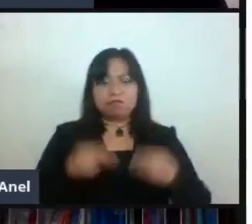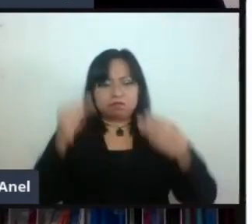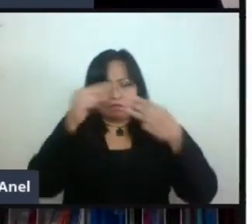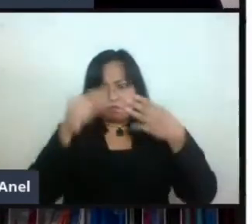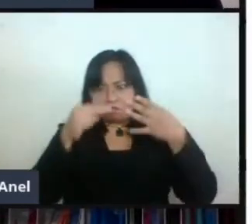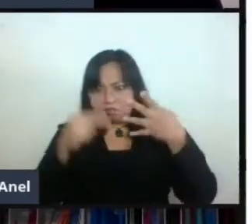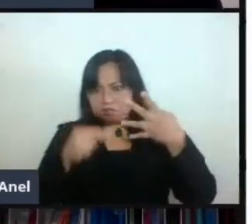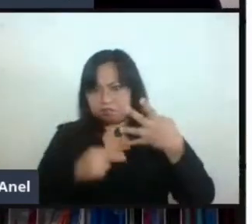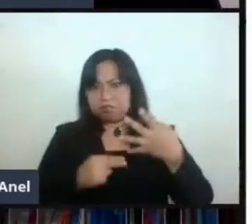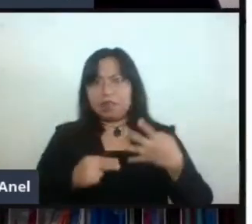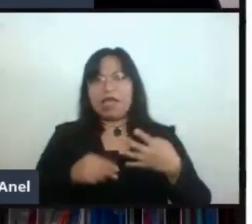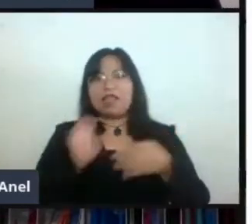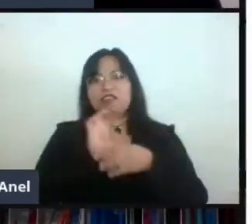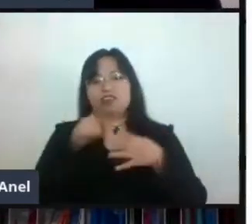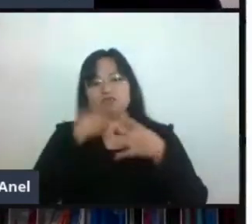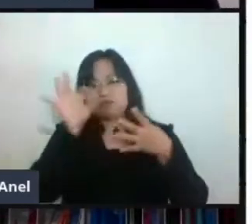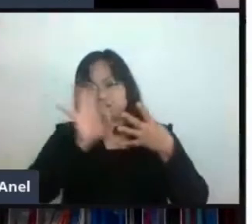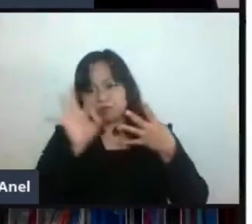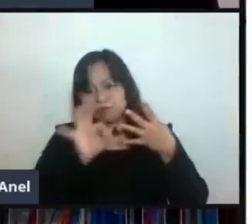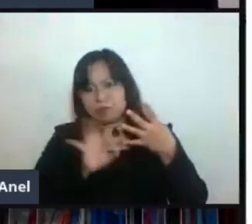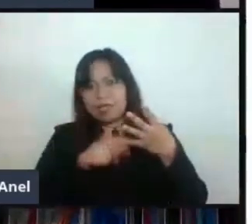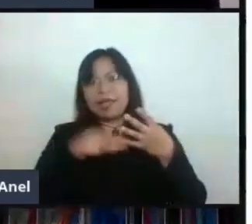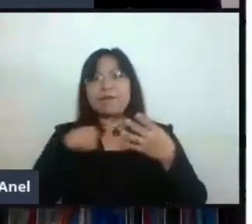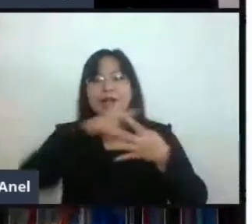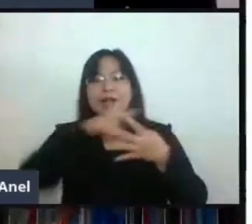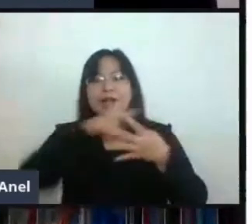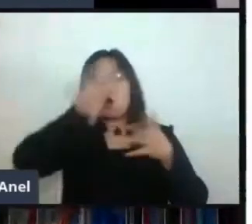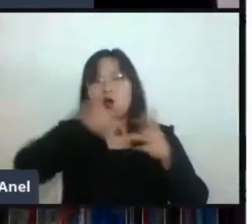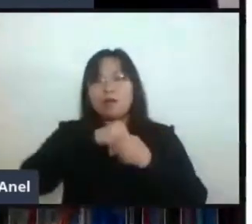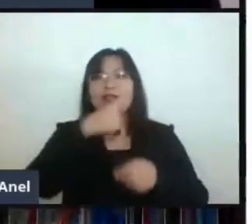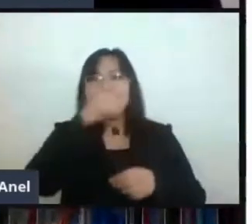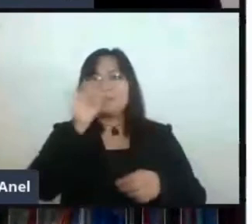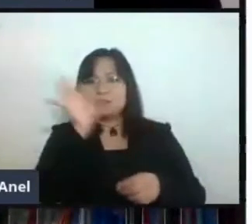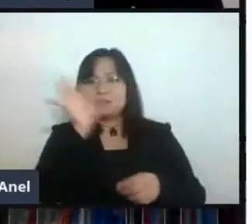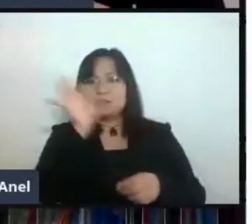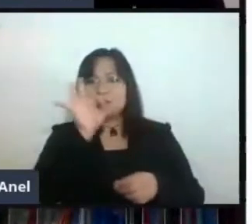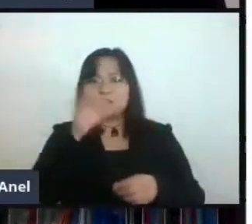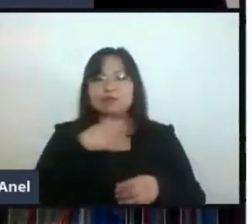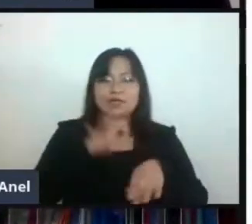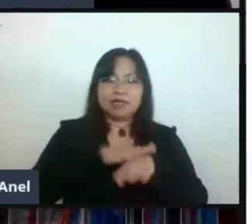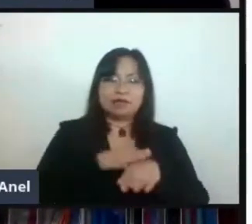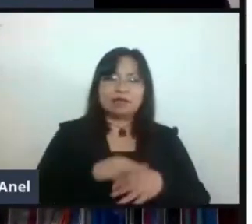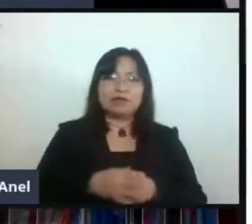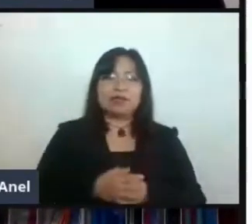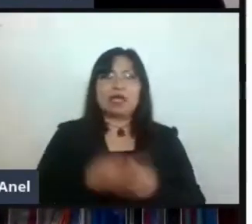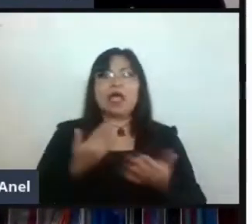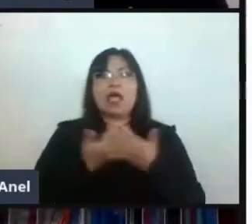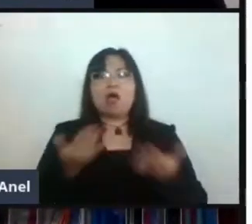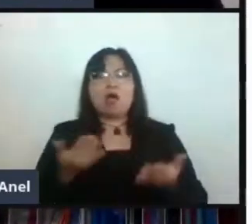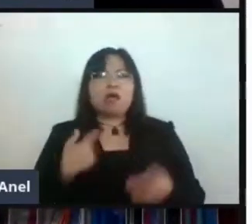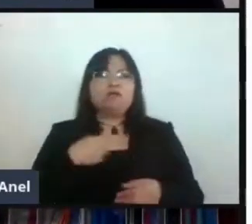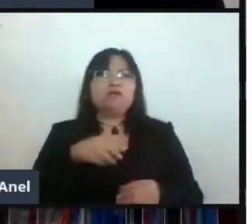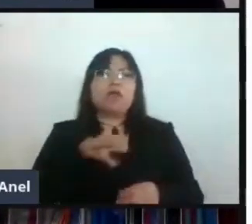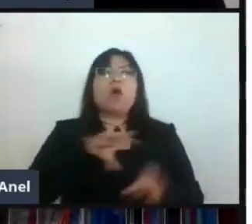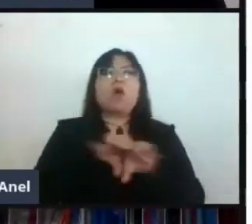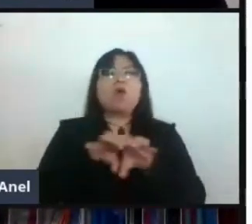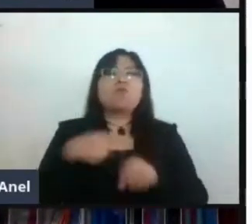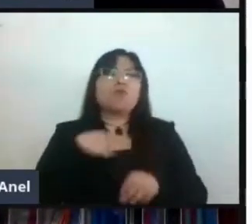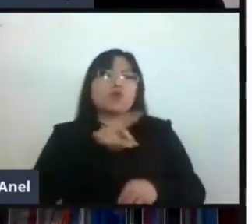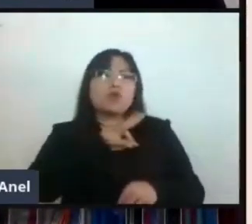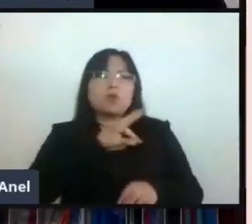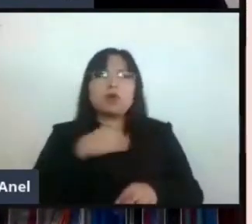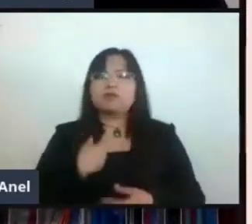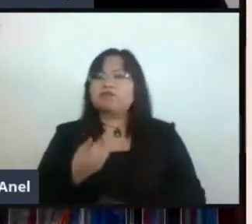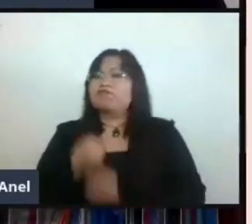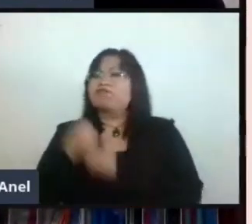¿no? En ese sentido. Vale, muchas gracias. ¿Cómo puedo brindar retroalimentación específica a los contenidos de una tarea